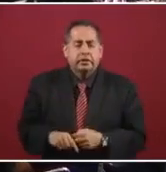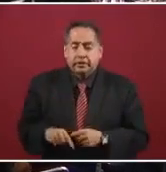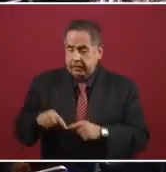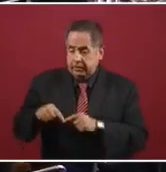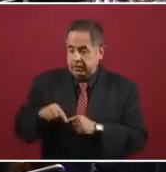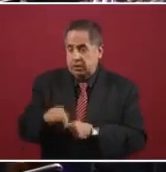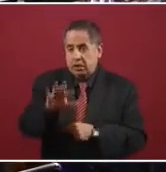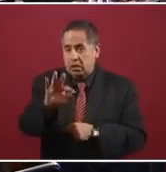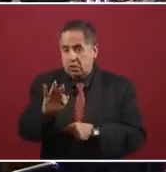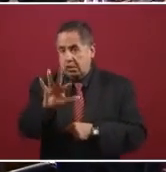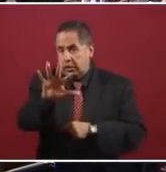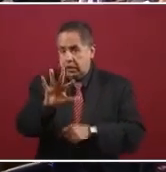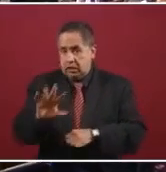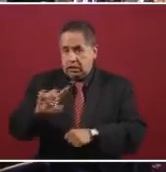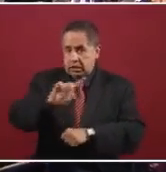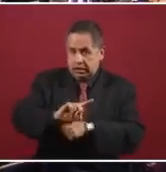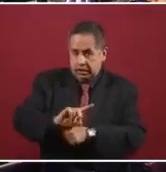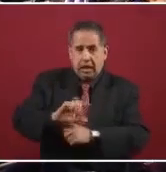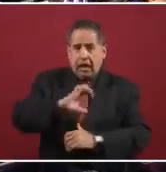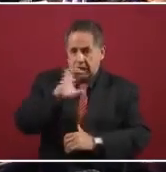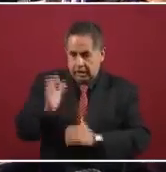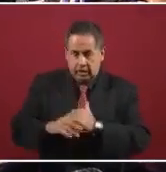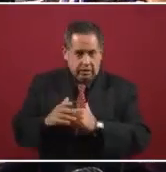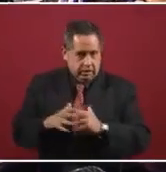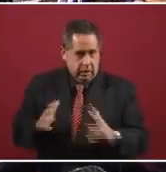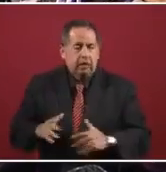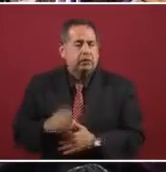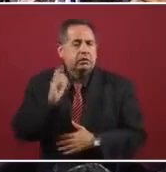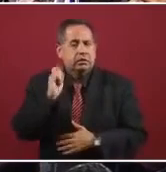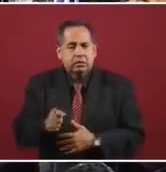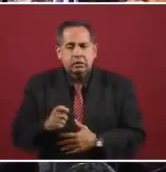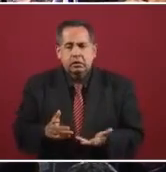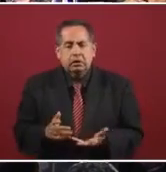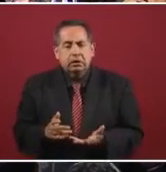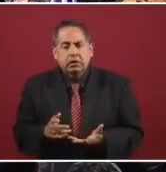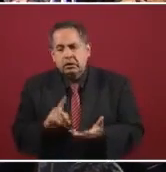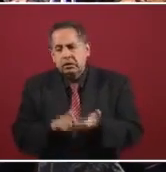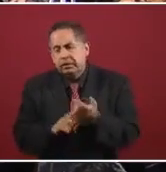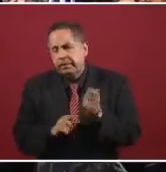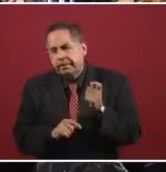45 días? Que entiendo que estos 45 días se va a